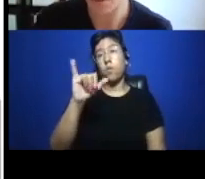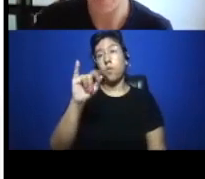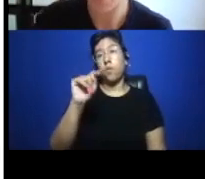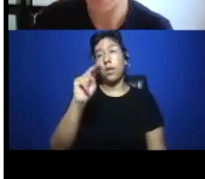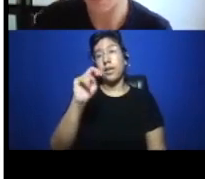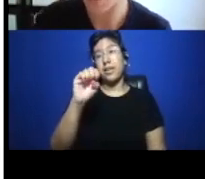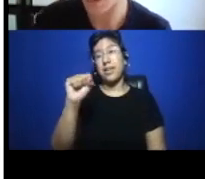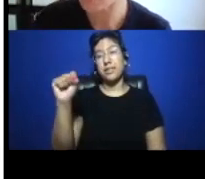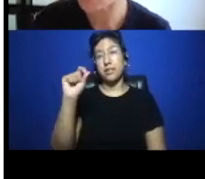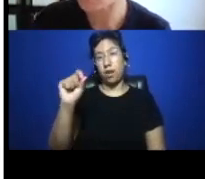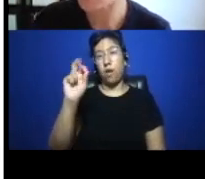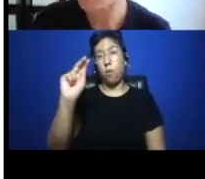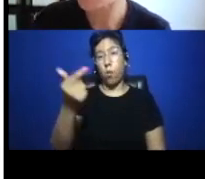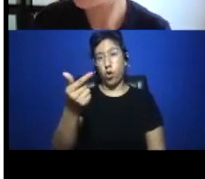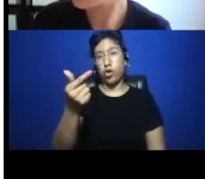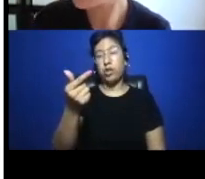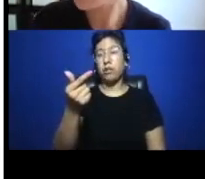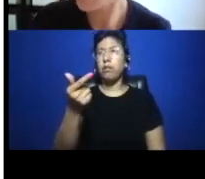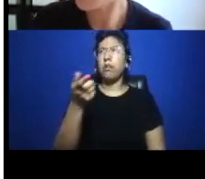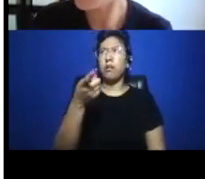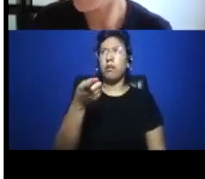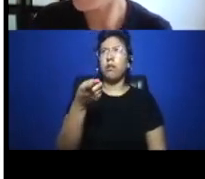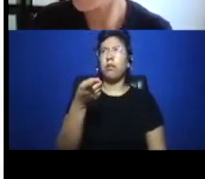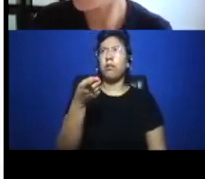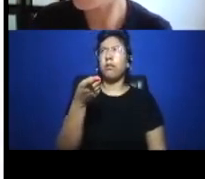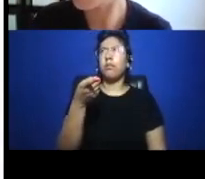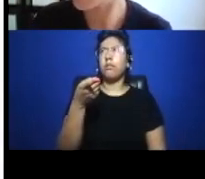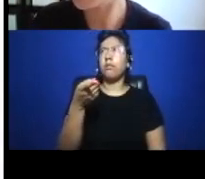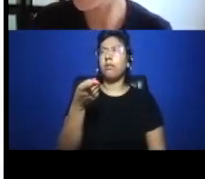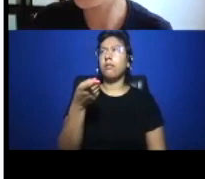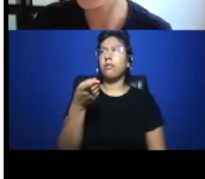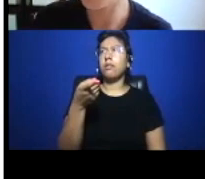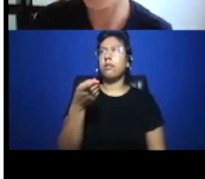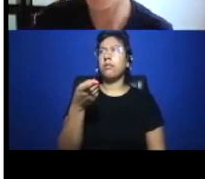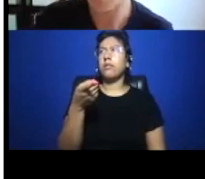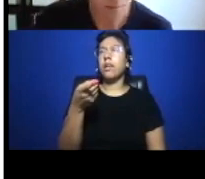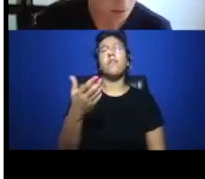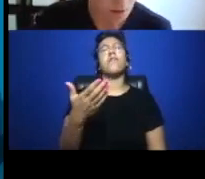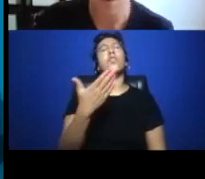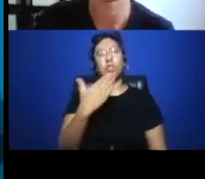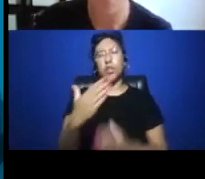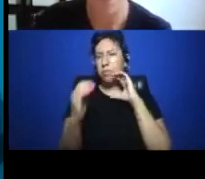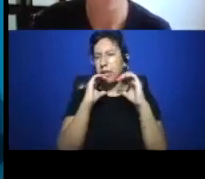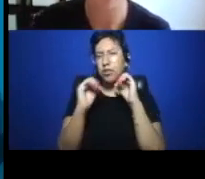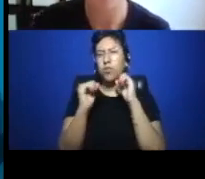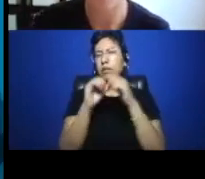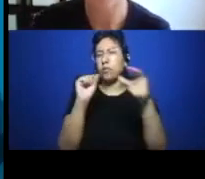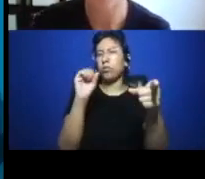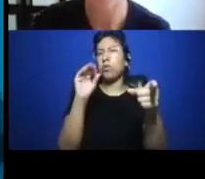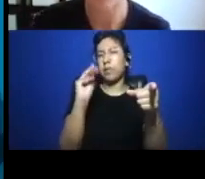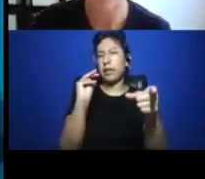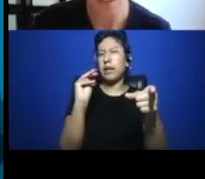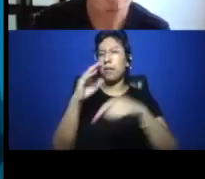creo que en witness.org han tenido buenas líneas de comunicación con